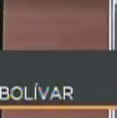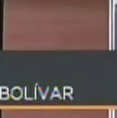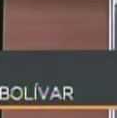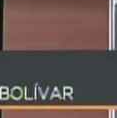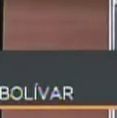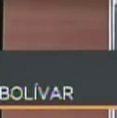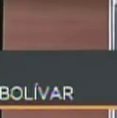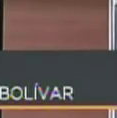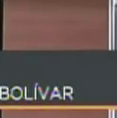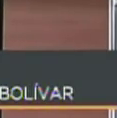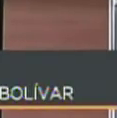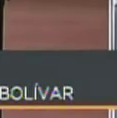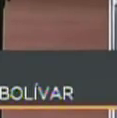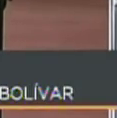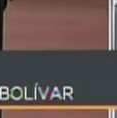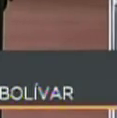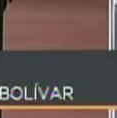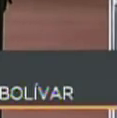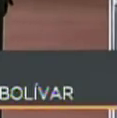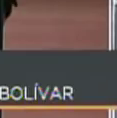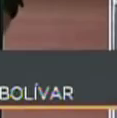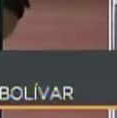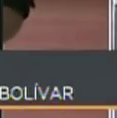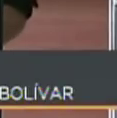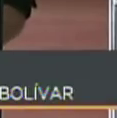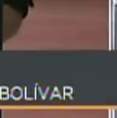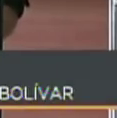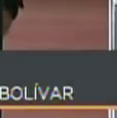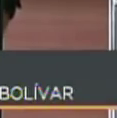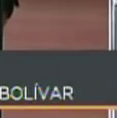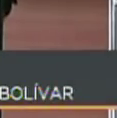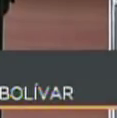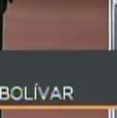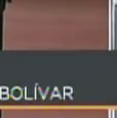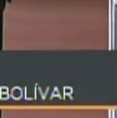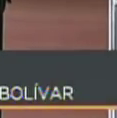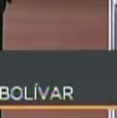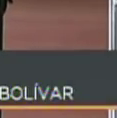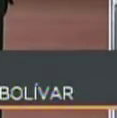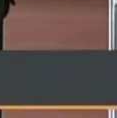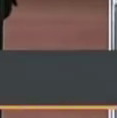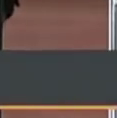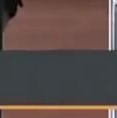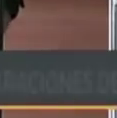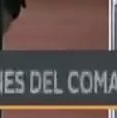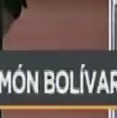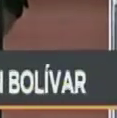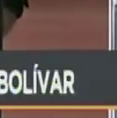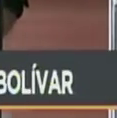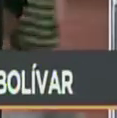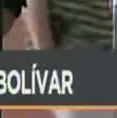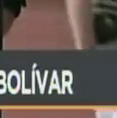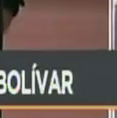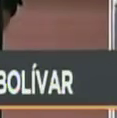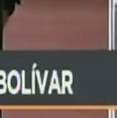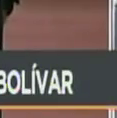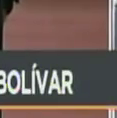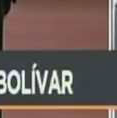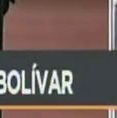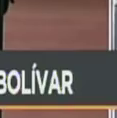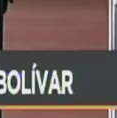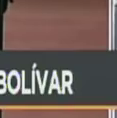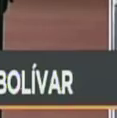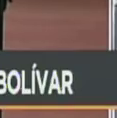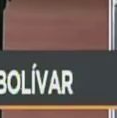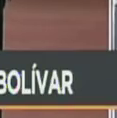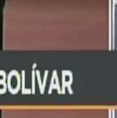nerviosismo hiciera el día de ayer el candidato de la derecha, Henry Falcón. En primer